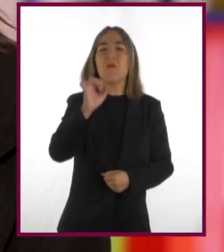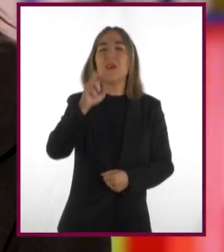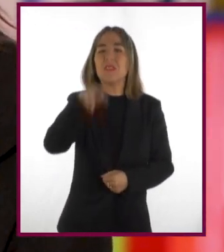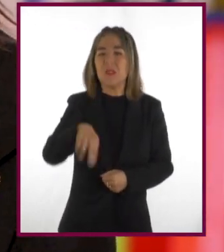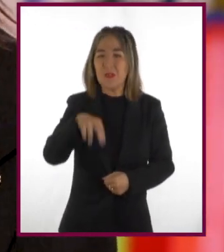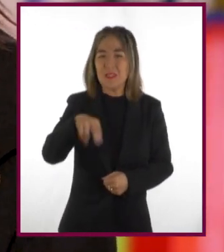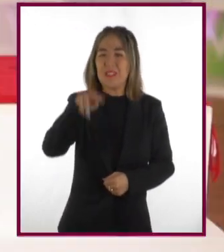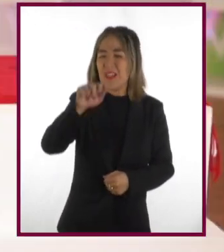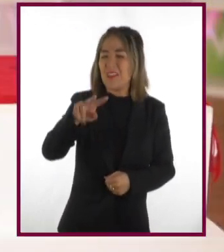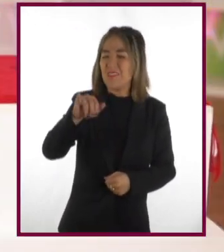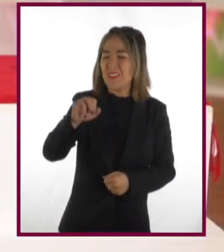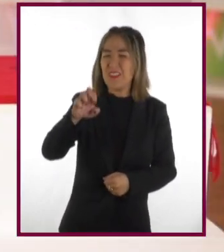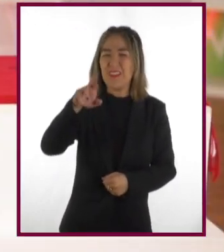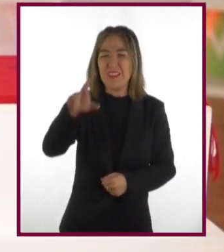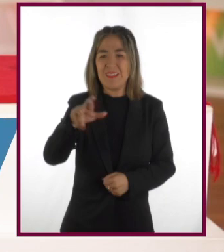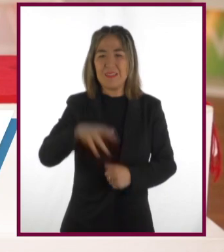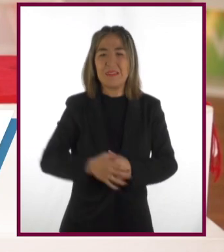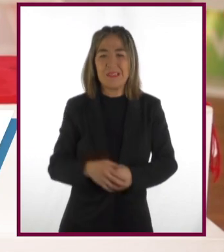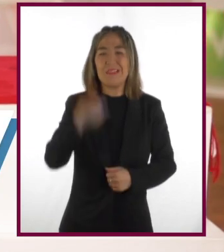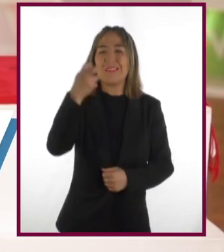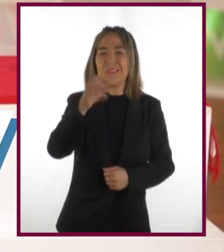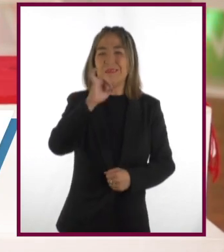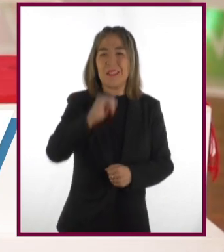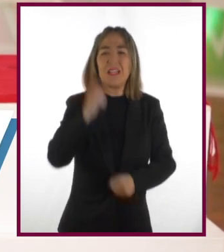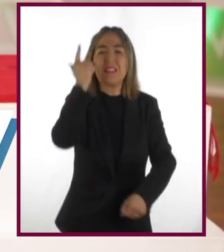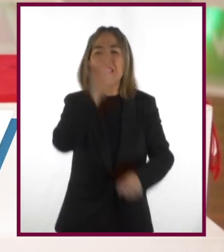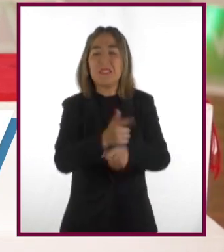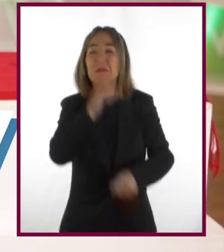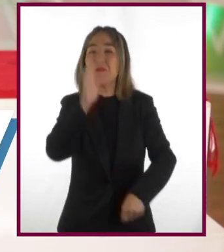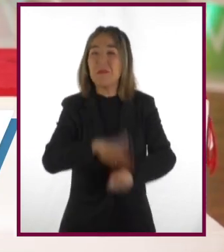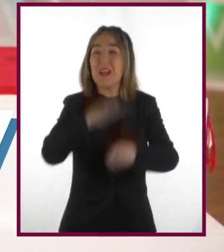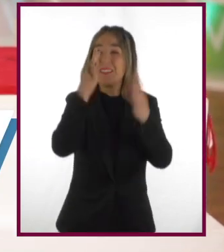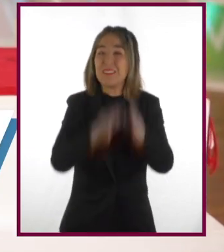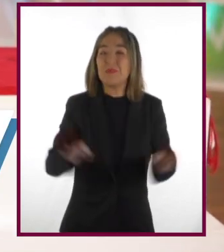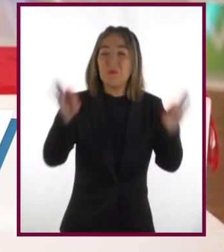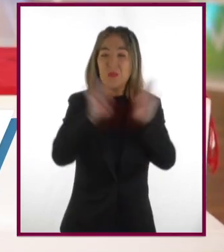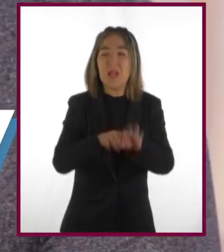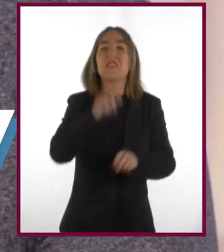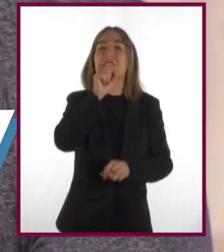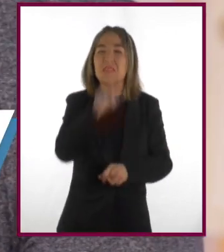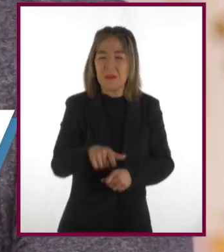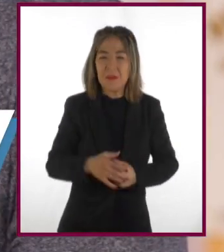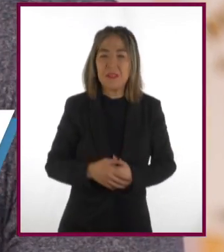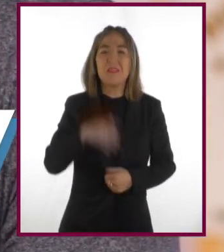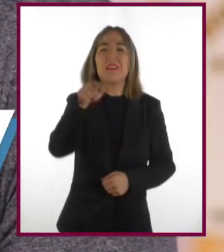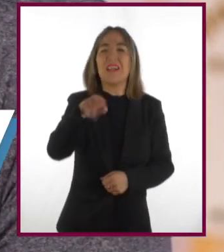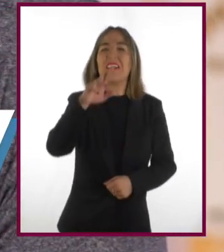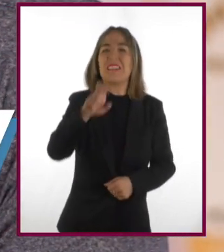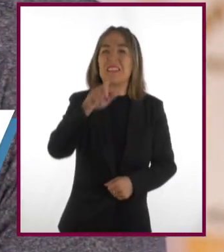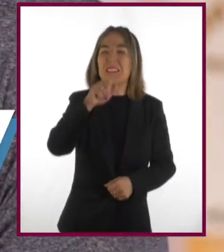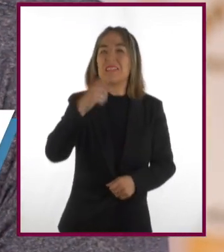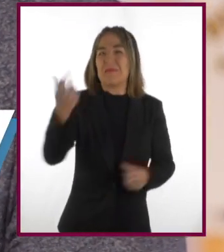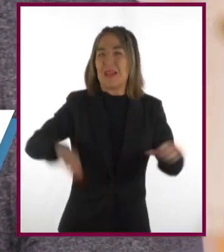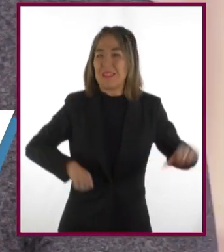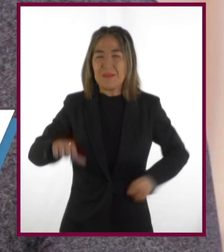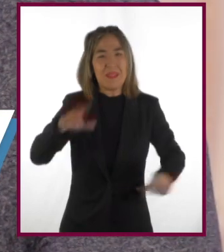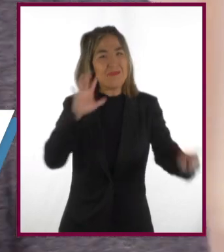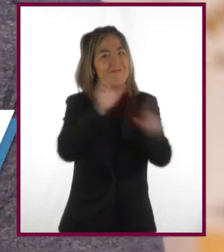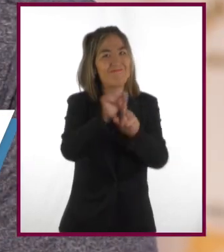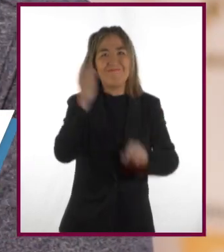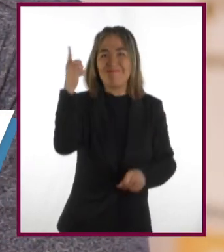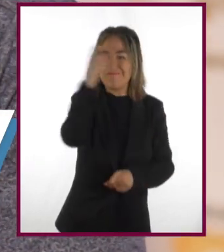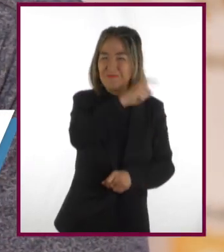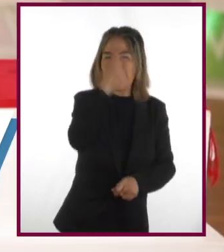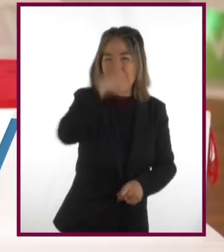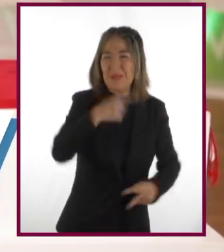de Navier-Stokes. Así es. Uno de los descubrimientos más importantes, pero también uno de los retos más grandes que existen para